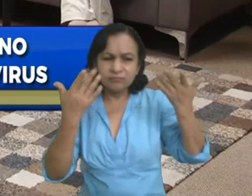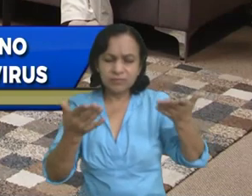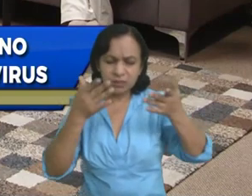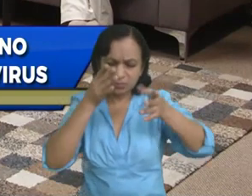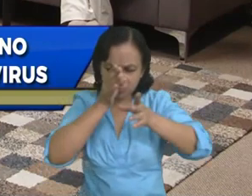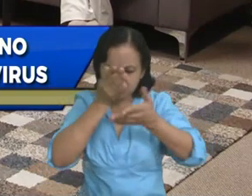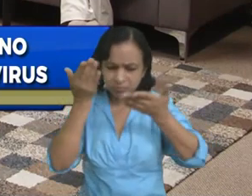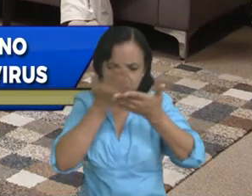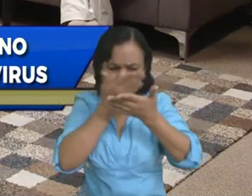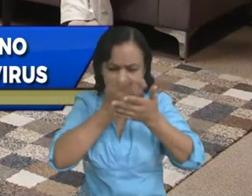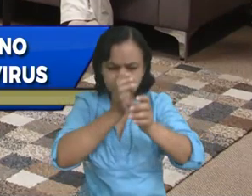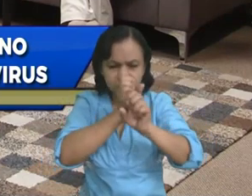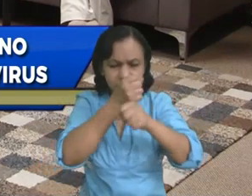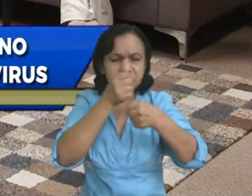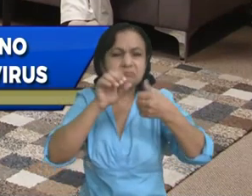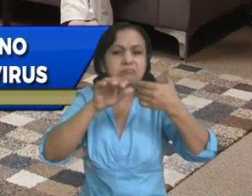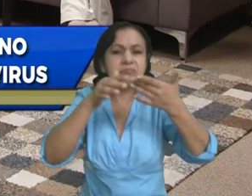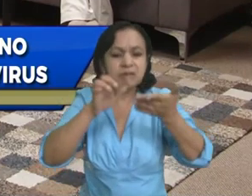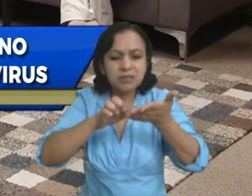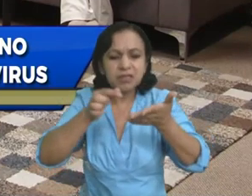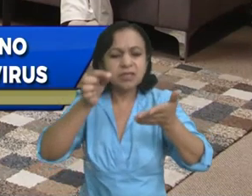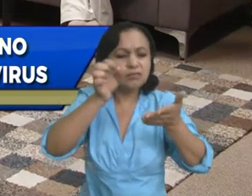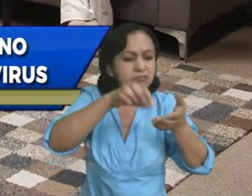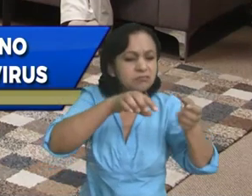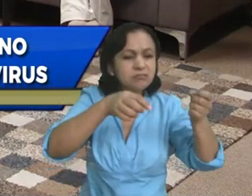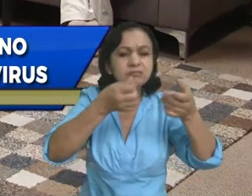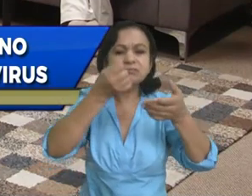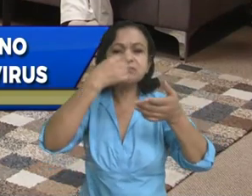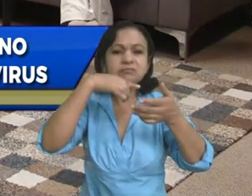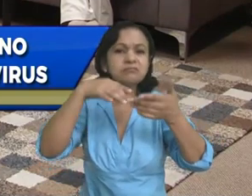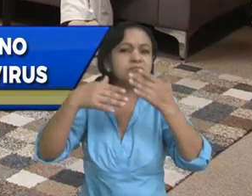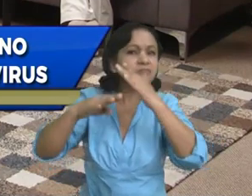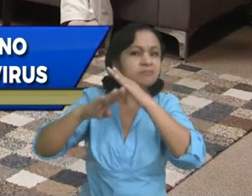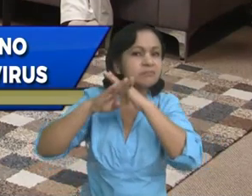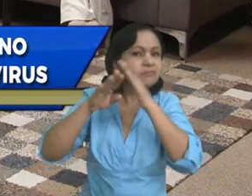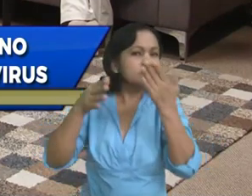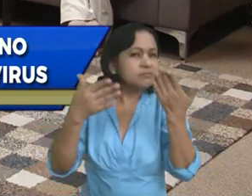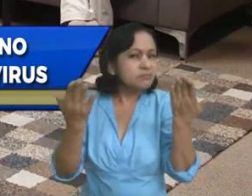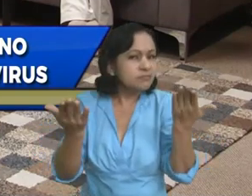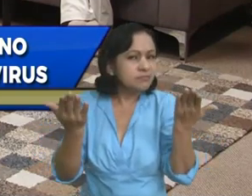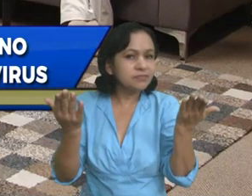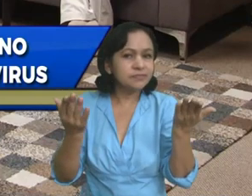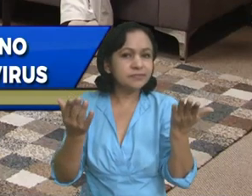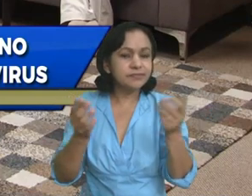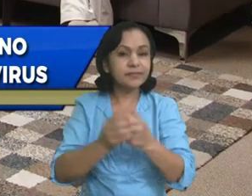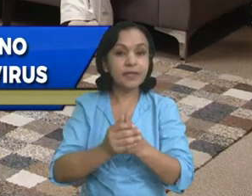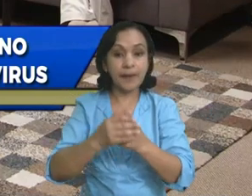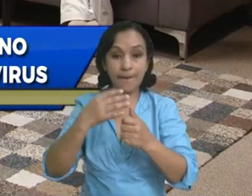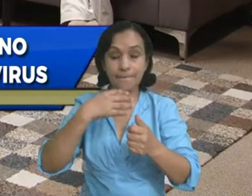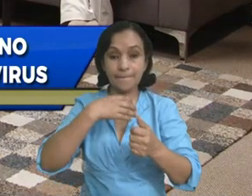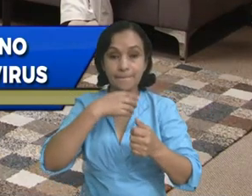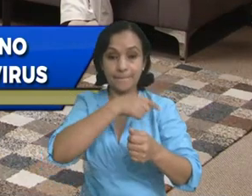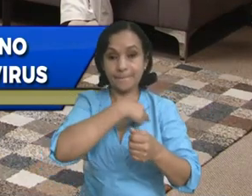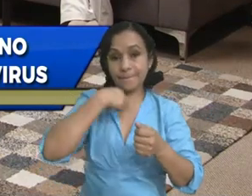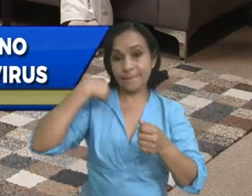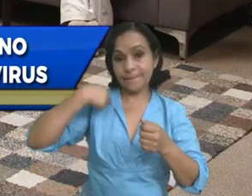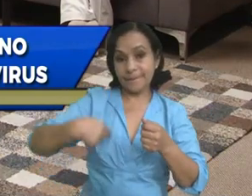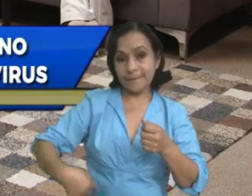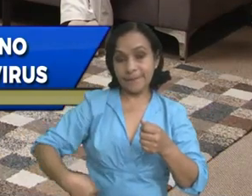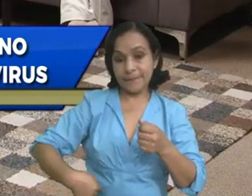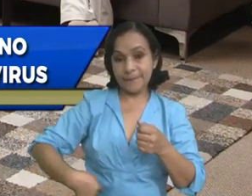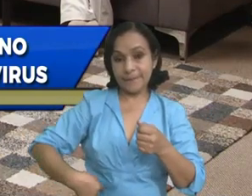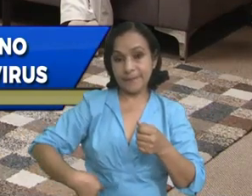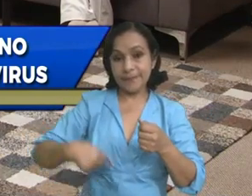también desde el punto de vista de qué tratamientos se estaban usando. Fue justamente el sistema de salud chino quien demandó